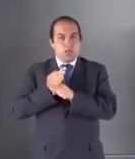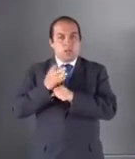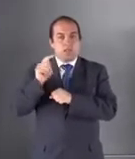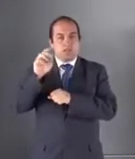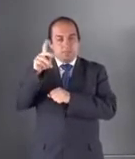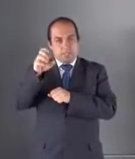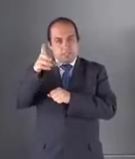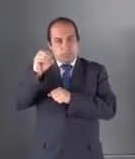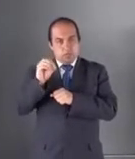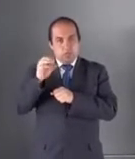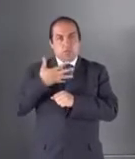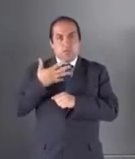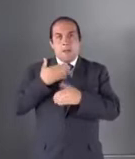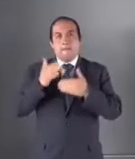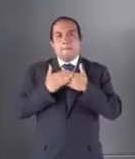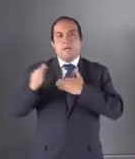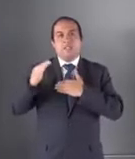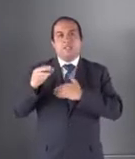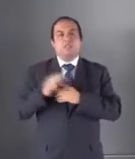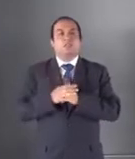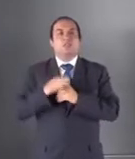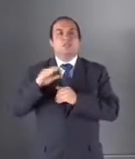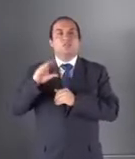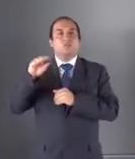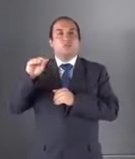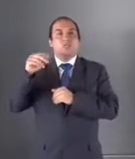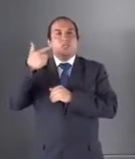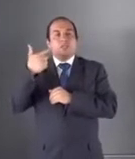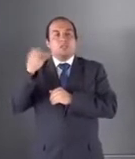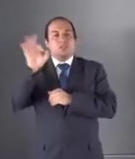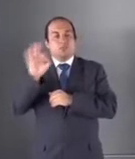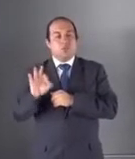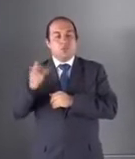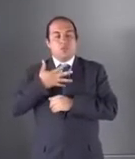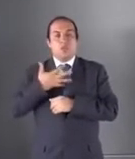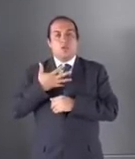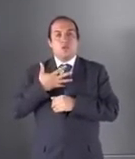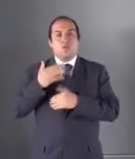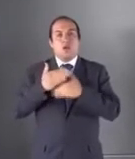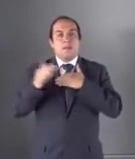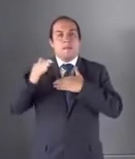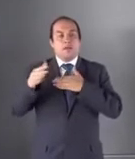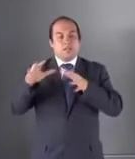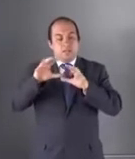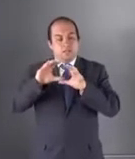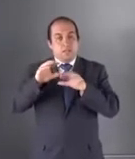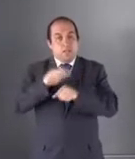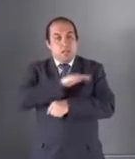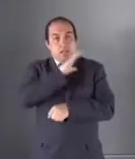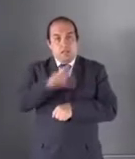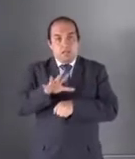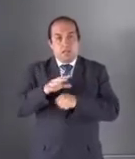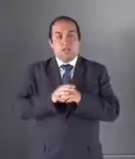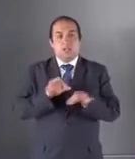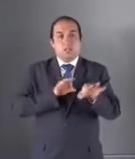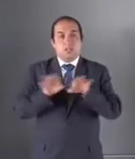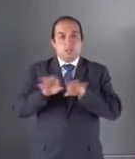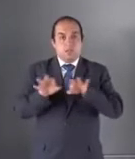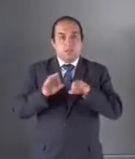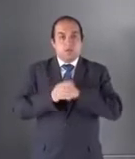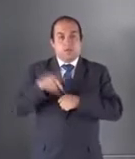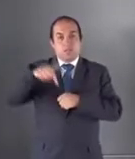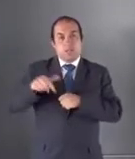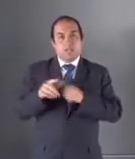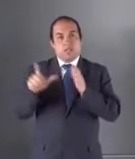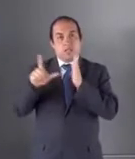del 97%. Esto nos da un avance global en obra civil de esta línea de